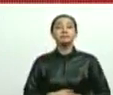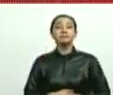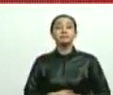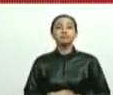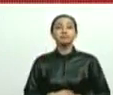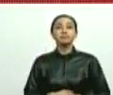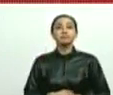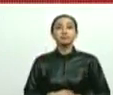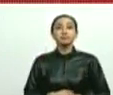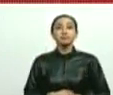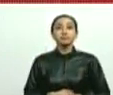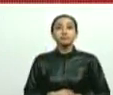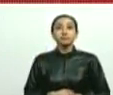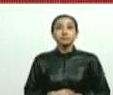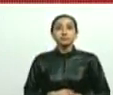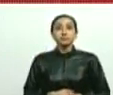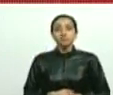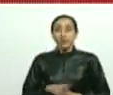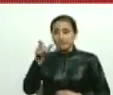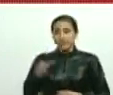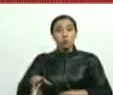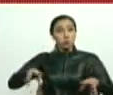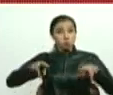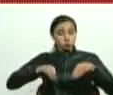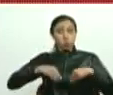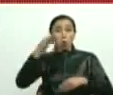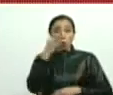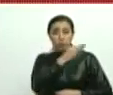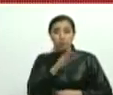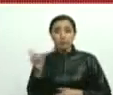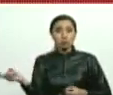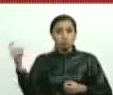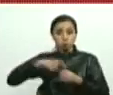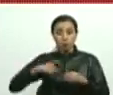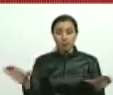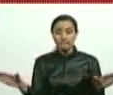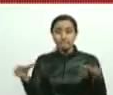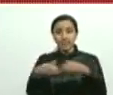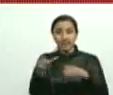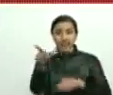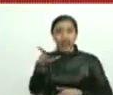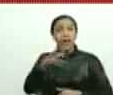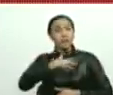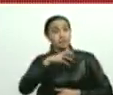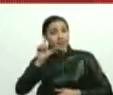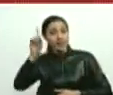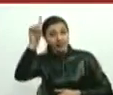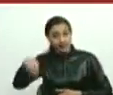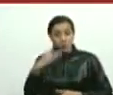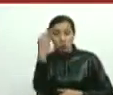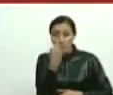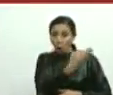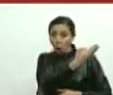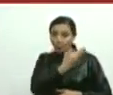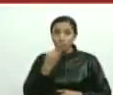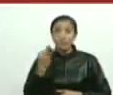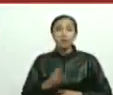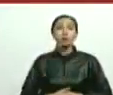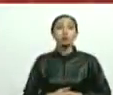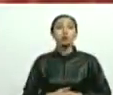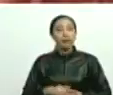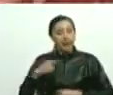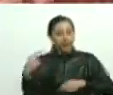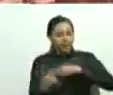Notariada. La persona asume un compromiso con el PSUV, asume un compromiso con la patria y asume un compromiso con la